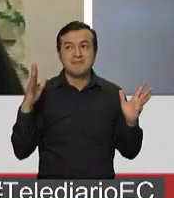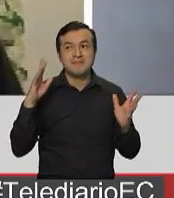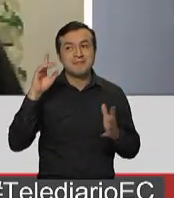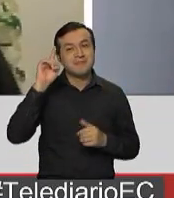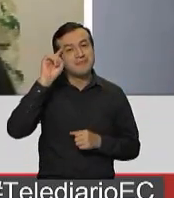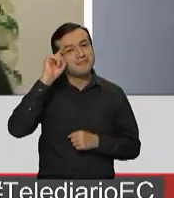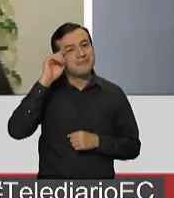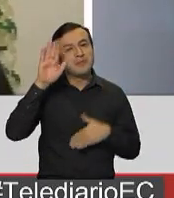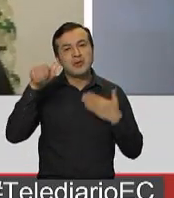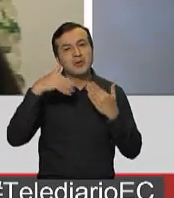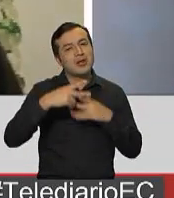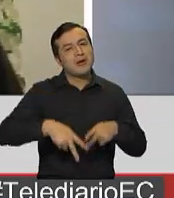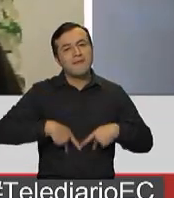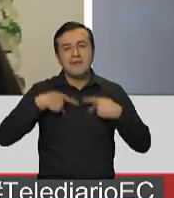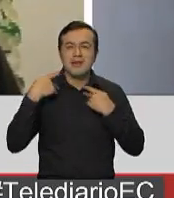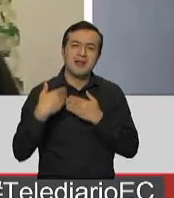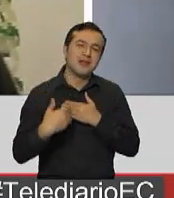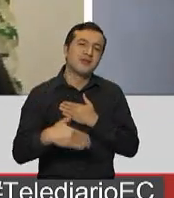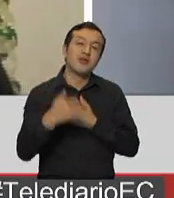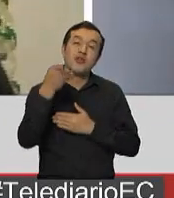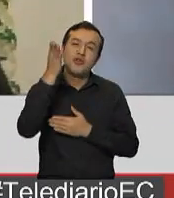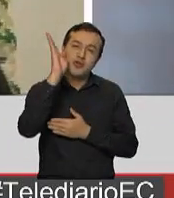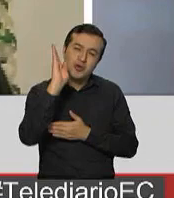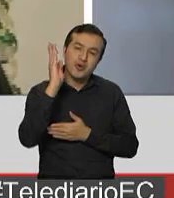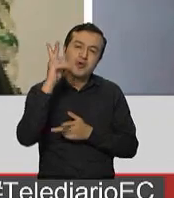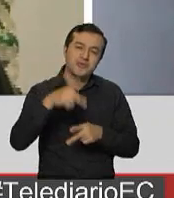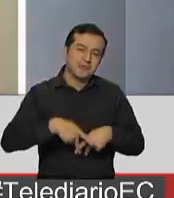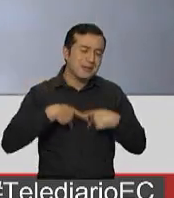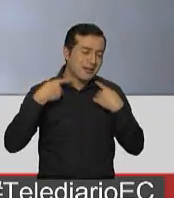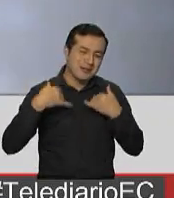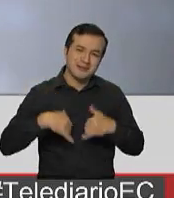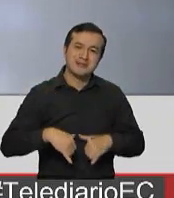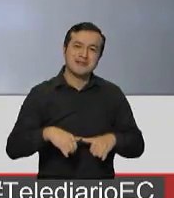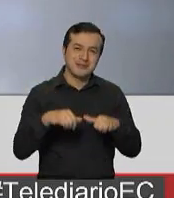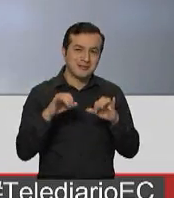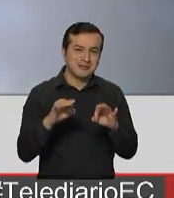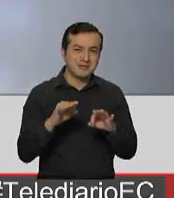para toda la vida. Que Dios nos dé vida.